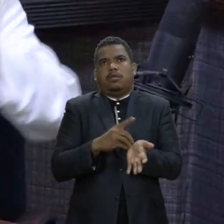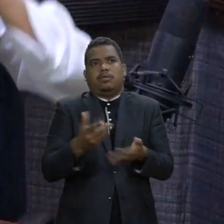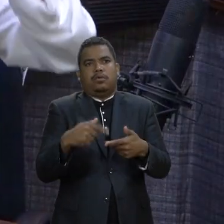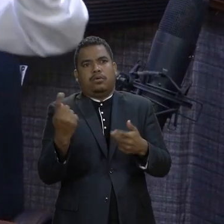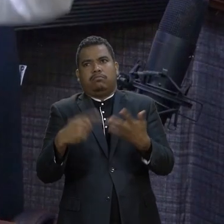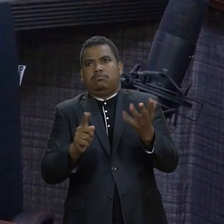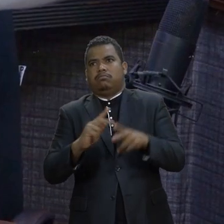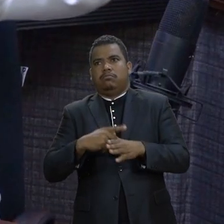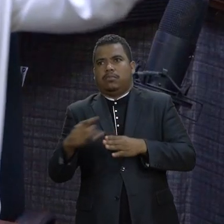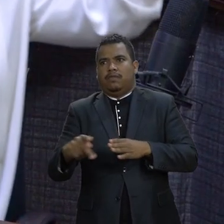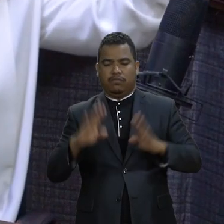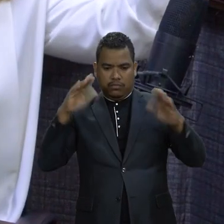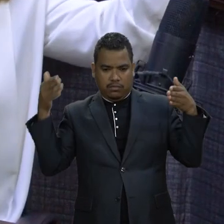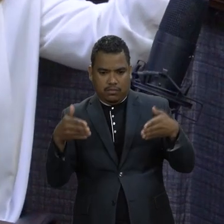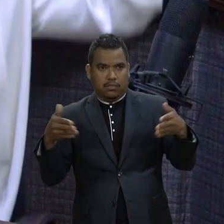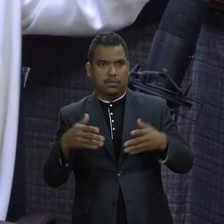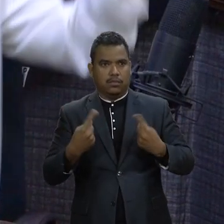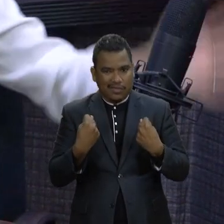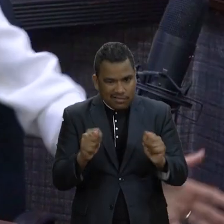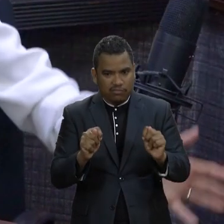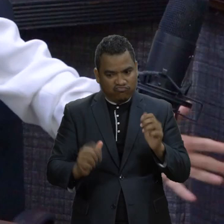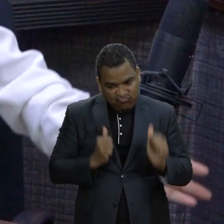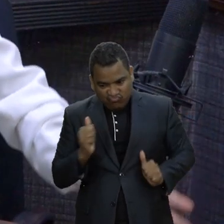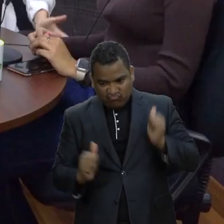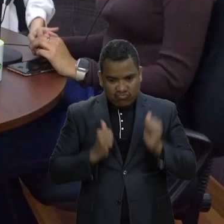he visto a Fernanda, que anda por ahí muchísimo.